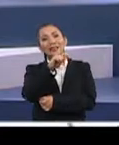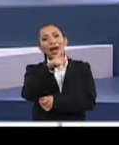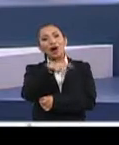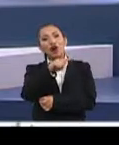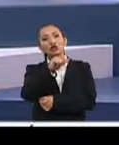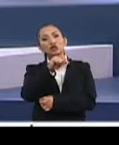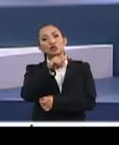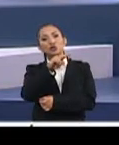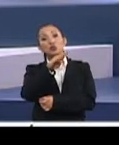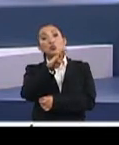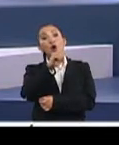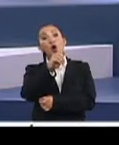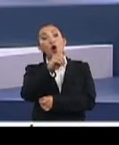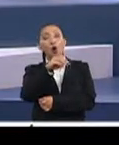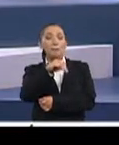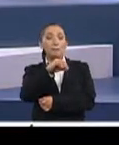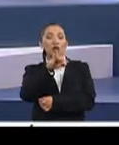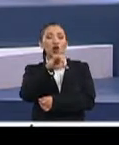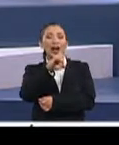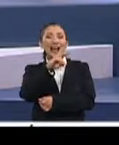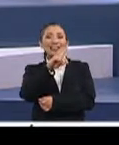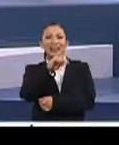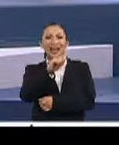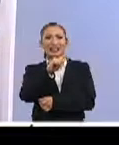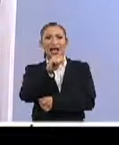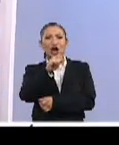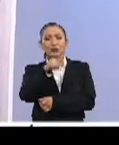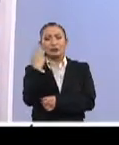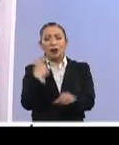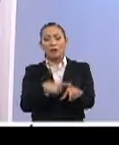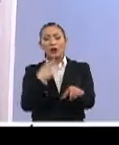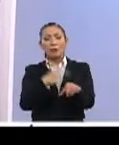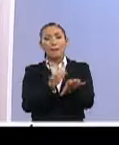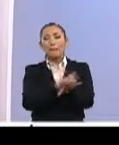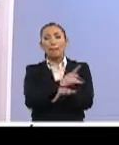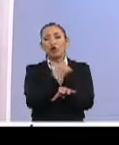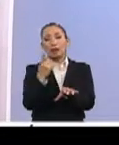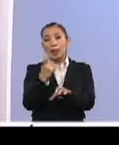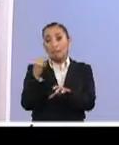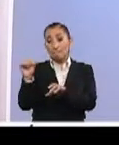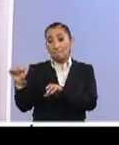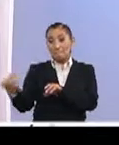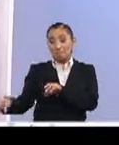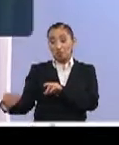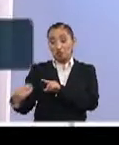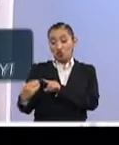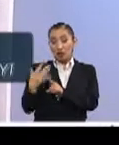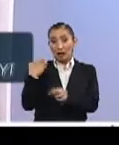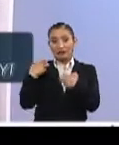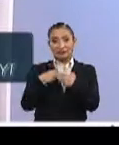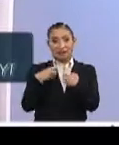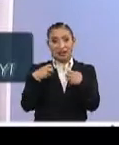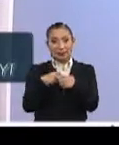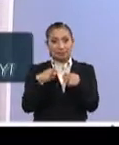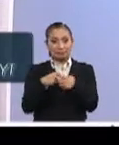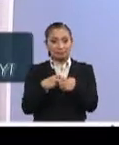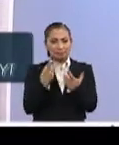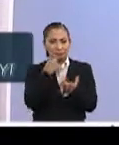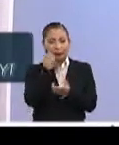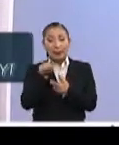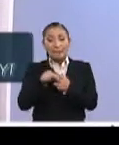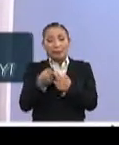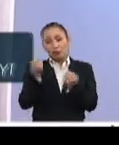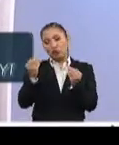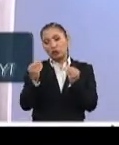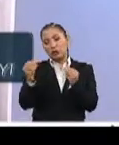miocardiopatía de Takotsubo, y bueno, se trata de una enfermedad causada por por el estrés. Bueno, se deriva